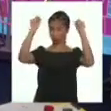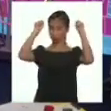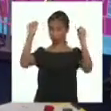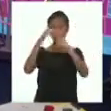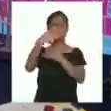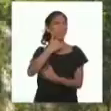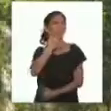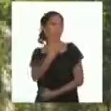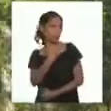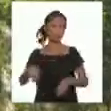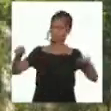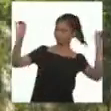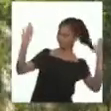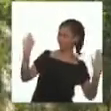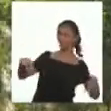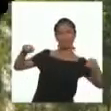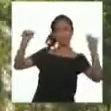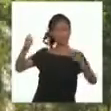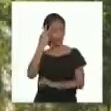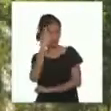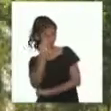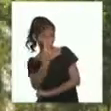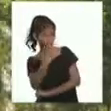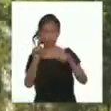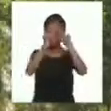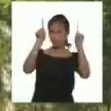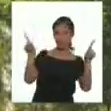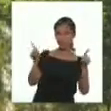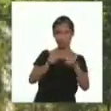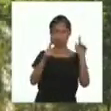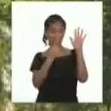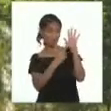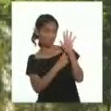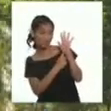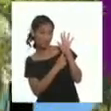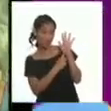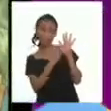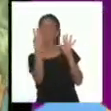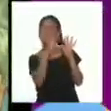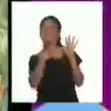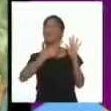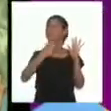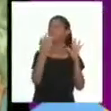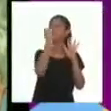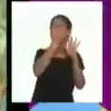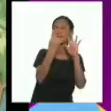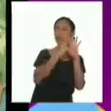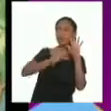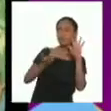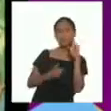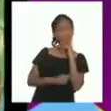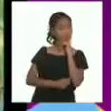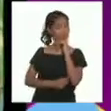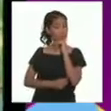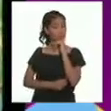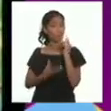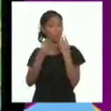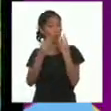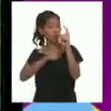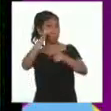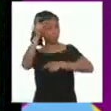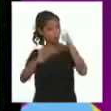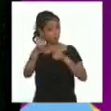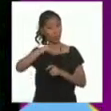de la independencia. ¡Exacto! Veamos este cuadro. ¿Qué observan en la imagen? Son